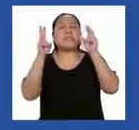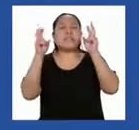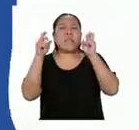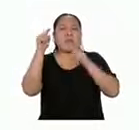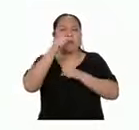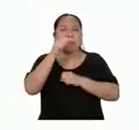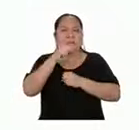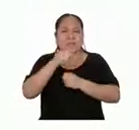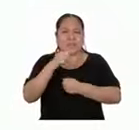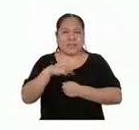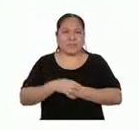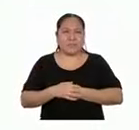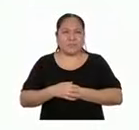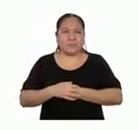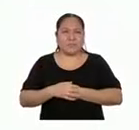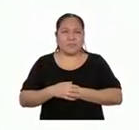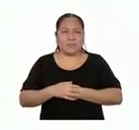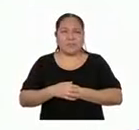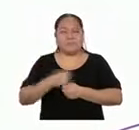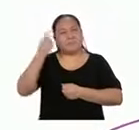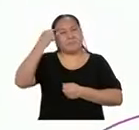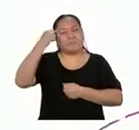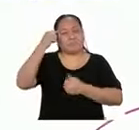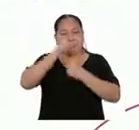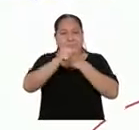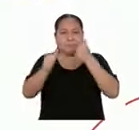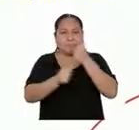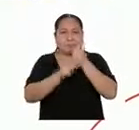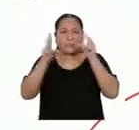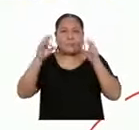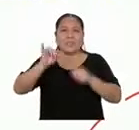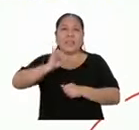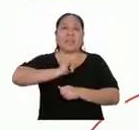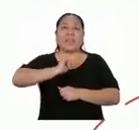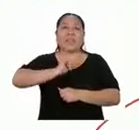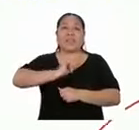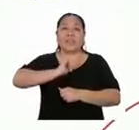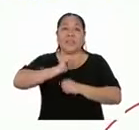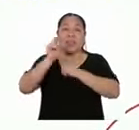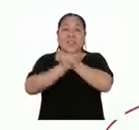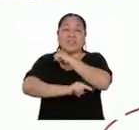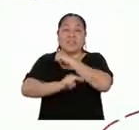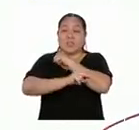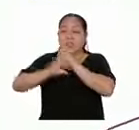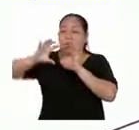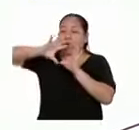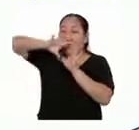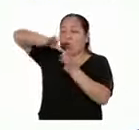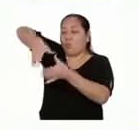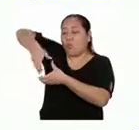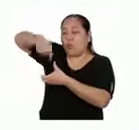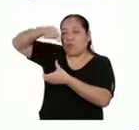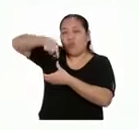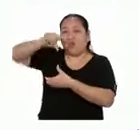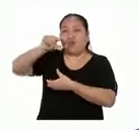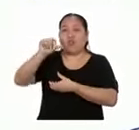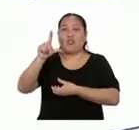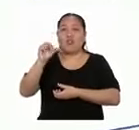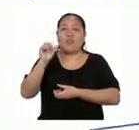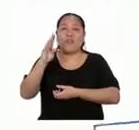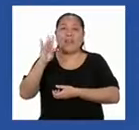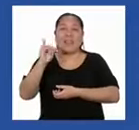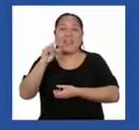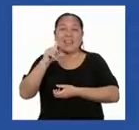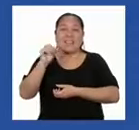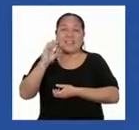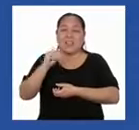párrafo? Creo que el subtema abordado en este párrafo es la identidad nacional en un mundo globalizado. La idea de nación en un mundo